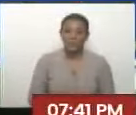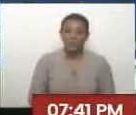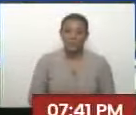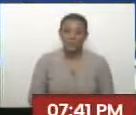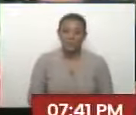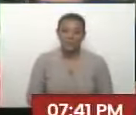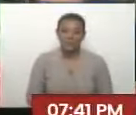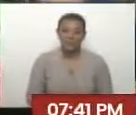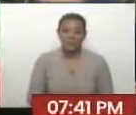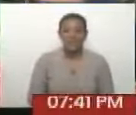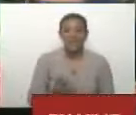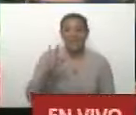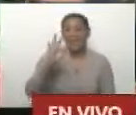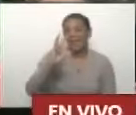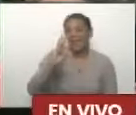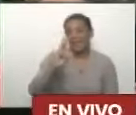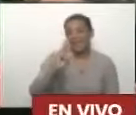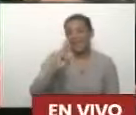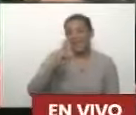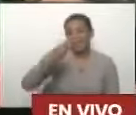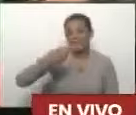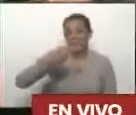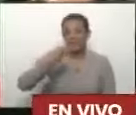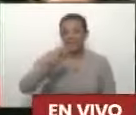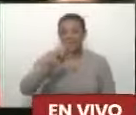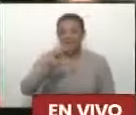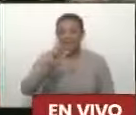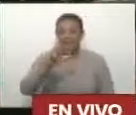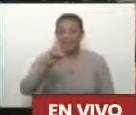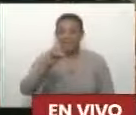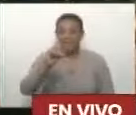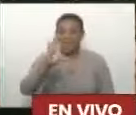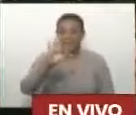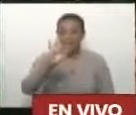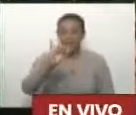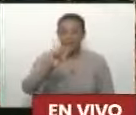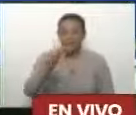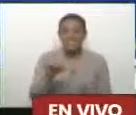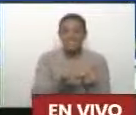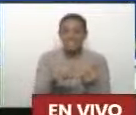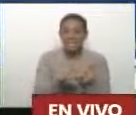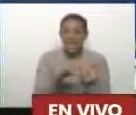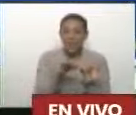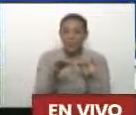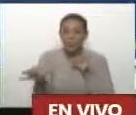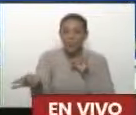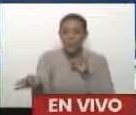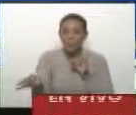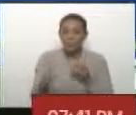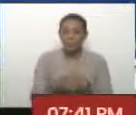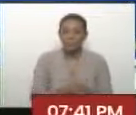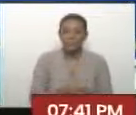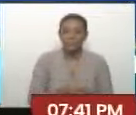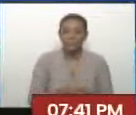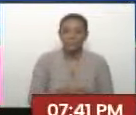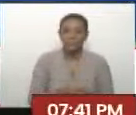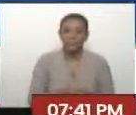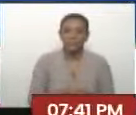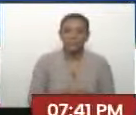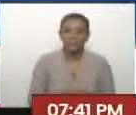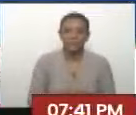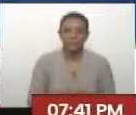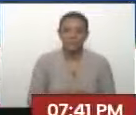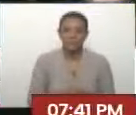Philadelphia En el imperio de los Estados Unidos Cerca o lejos de del Law del río de la